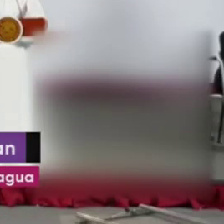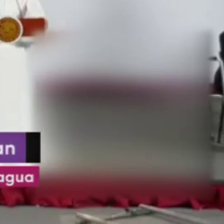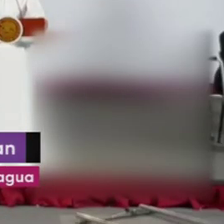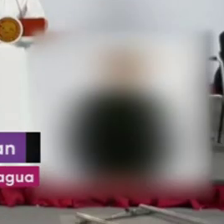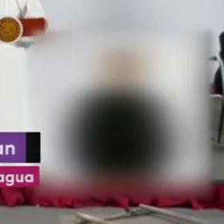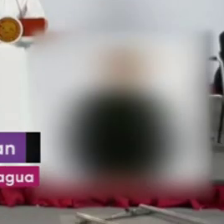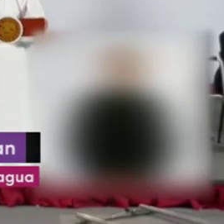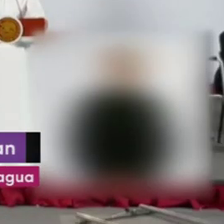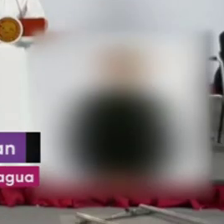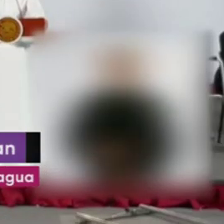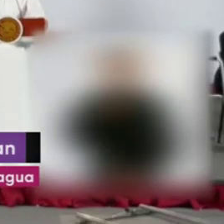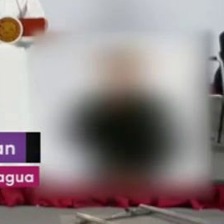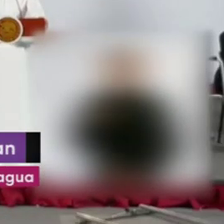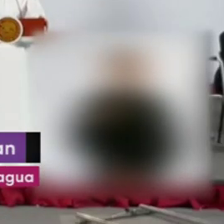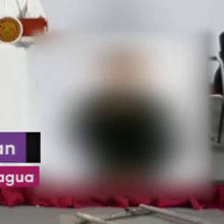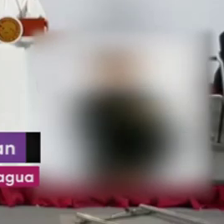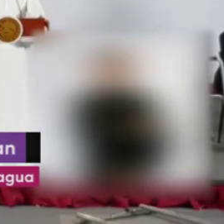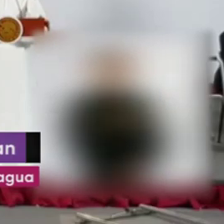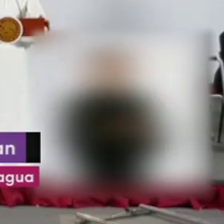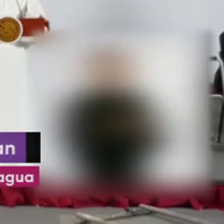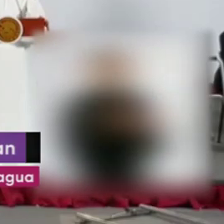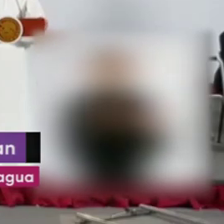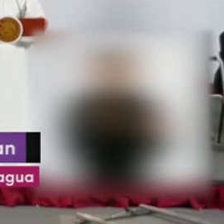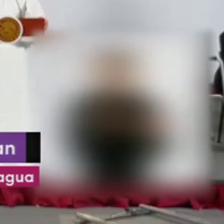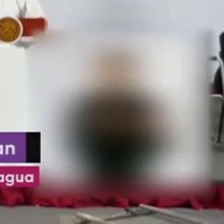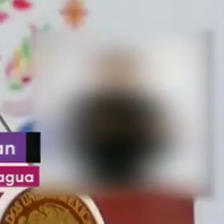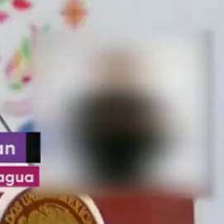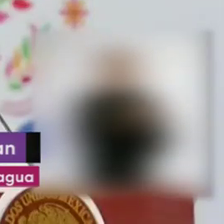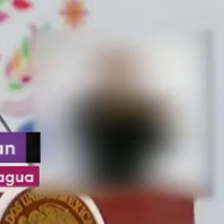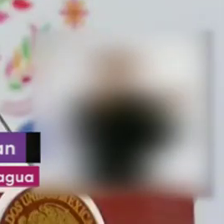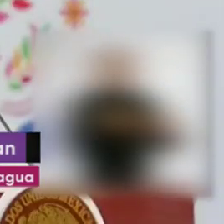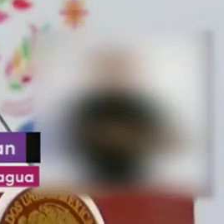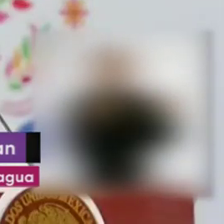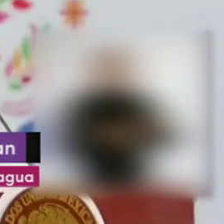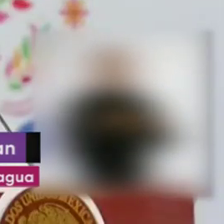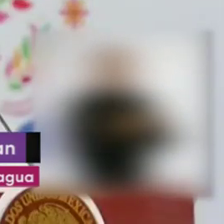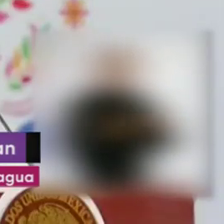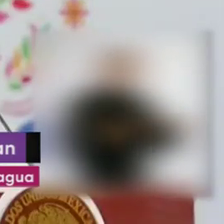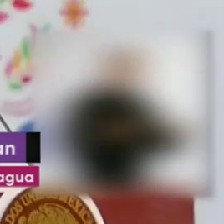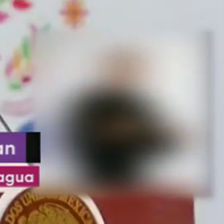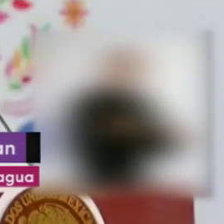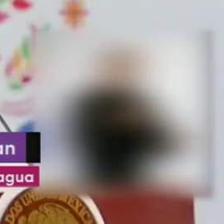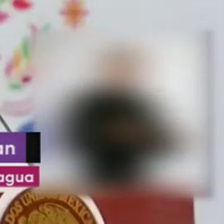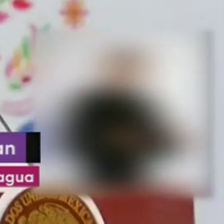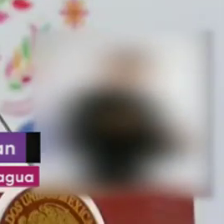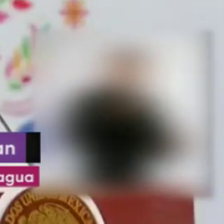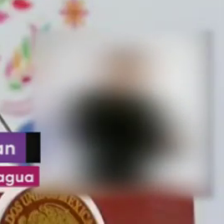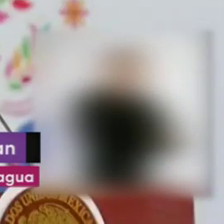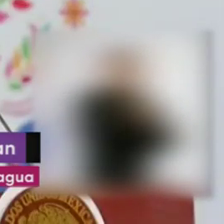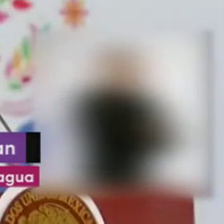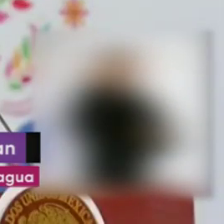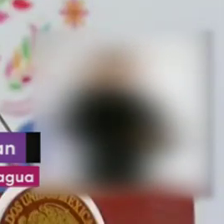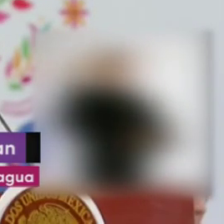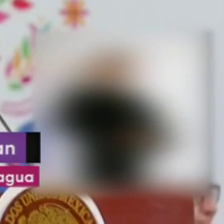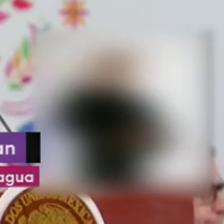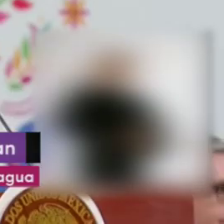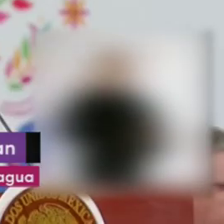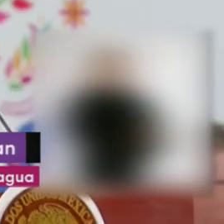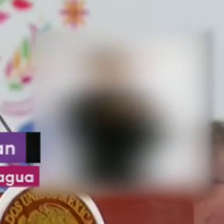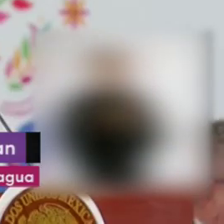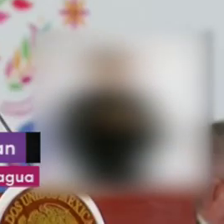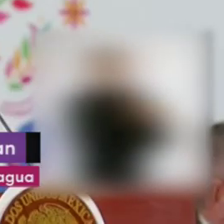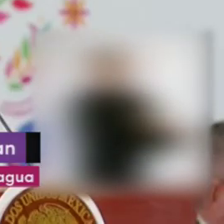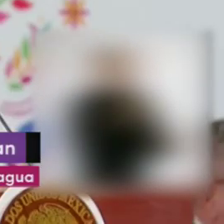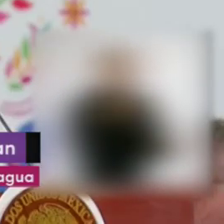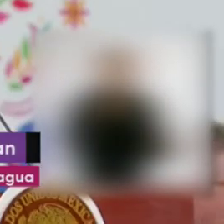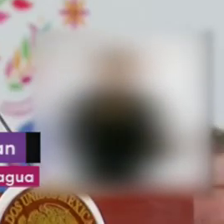El Gobierno de México presentó el Plan Nacional Hídrico, el cual tiene como objetivo garantizar el derecho humano al agua, asegurar la sostenibilidad de los recursos y